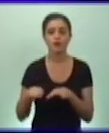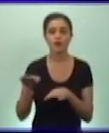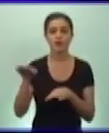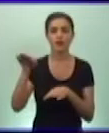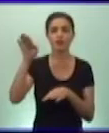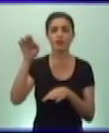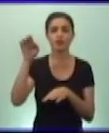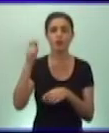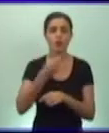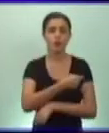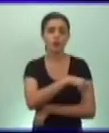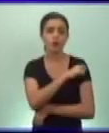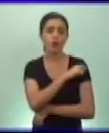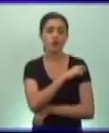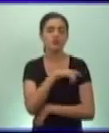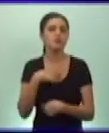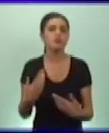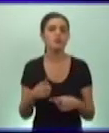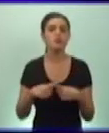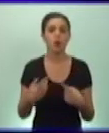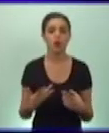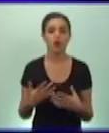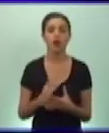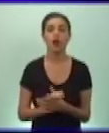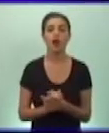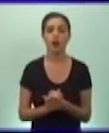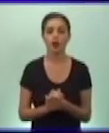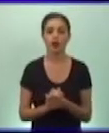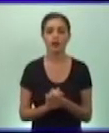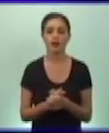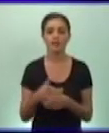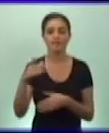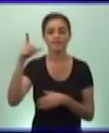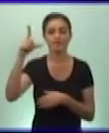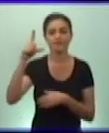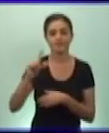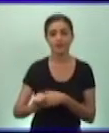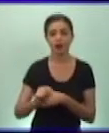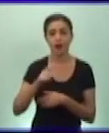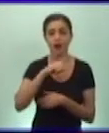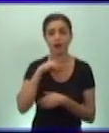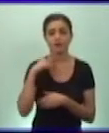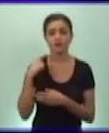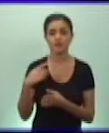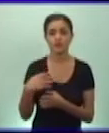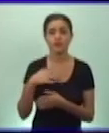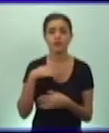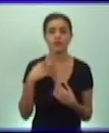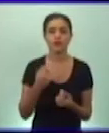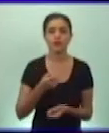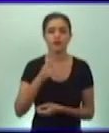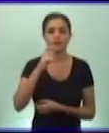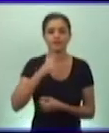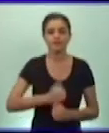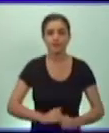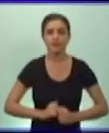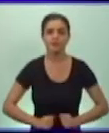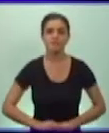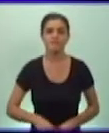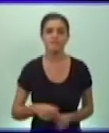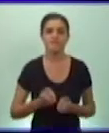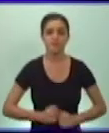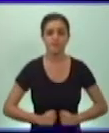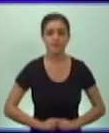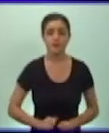en Cuba. ¿A qué se debe esto? Esto se debe a una baja natalidad y por supuesto estamos hablando de que